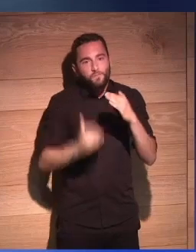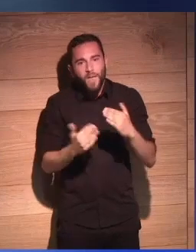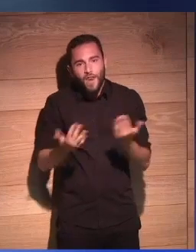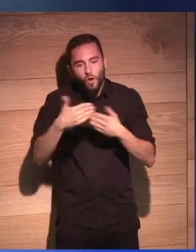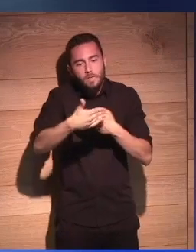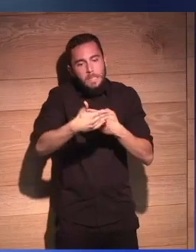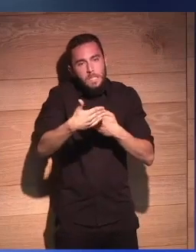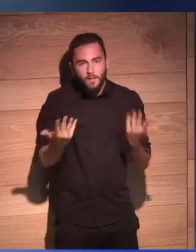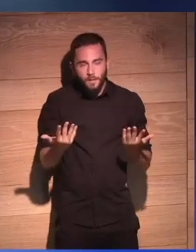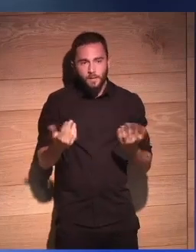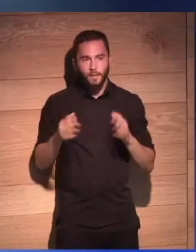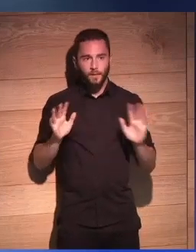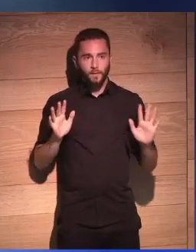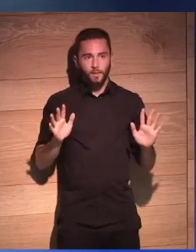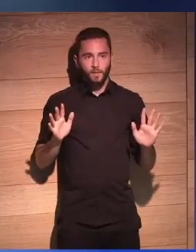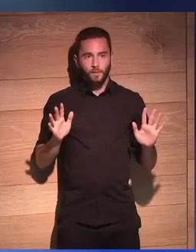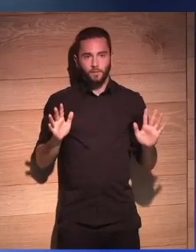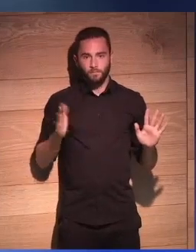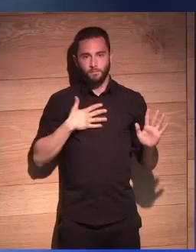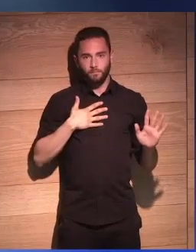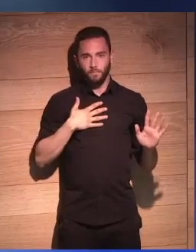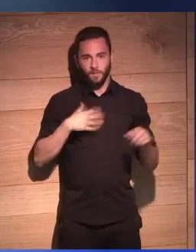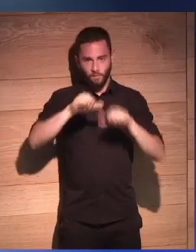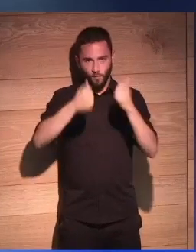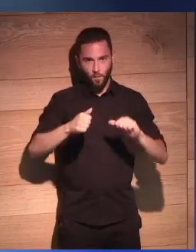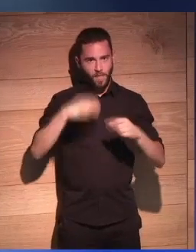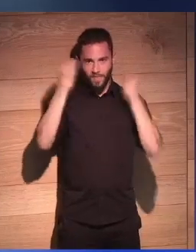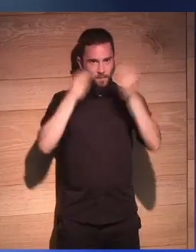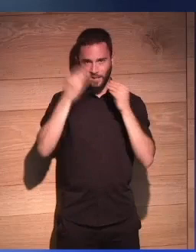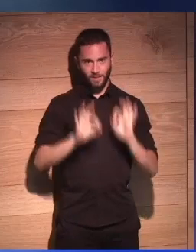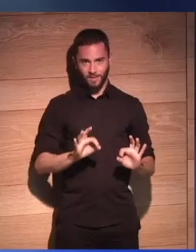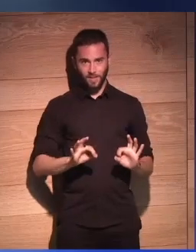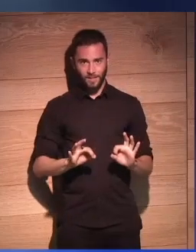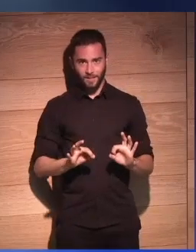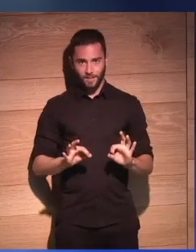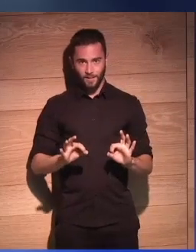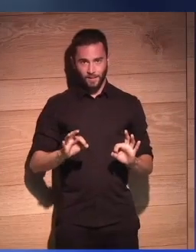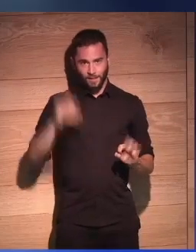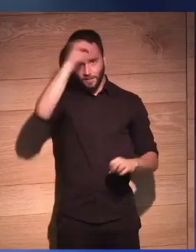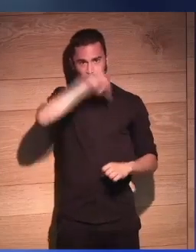Y eso pasó a ser mi óptica, ¿no? Mi manera de ver las cosas, que vamos todos...